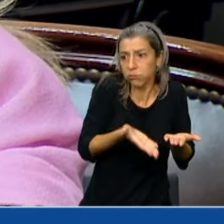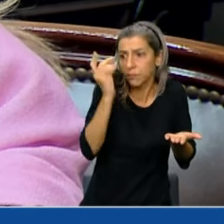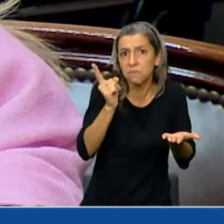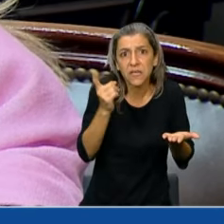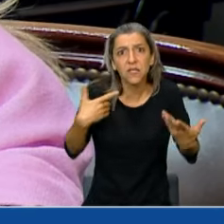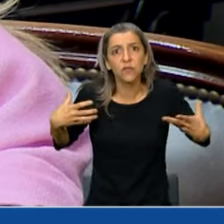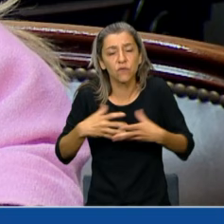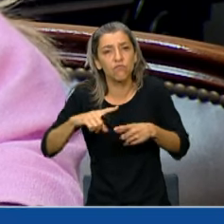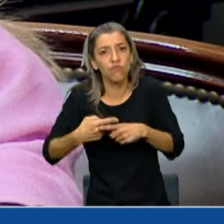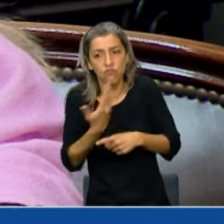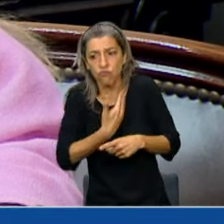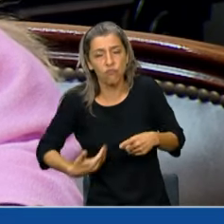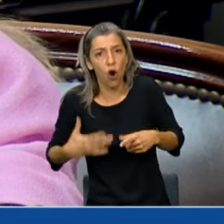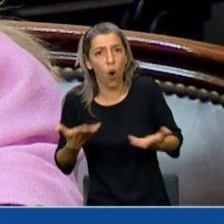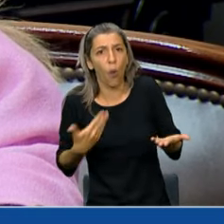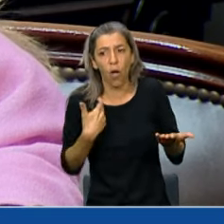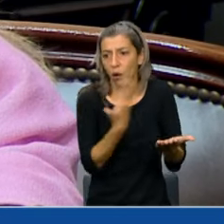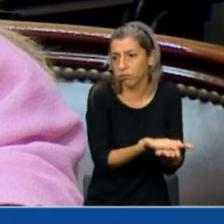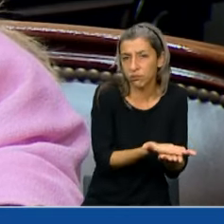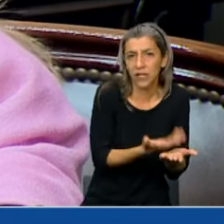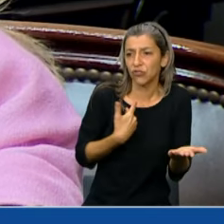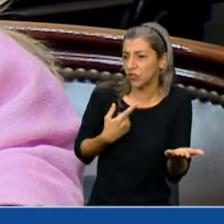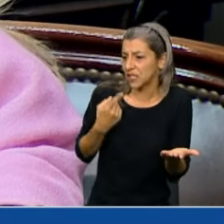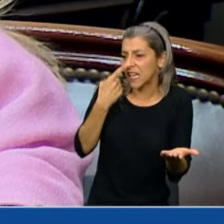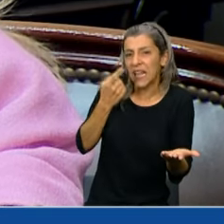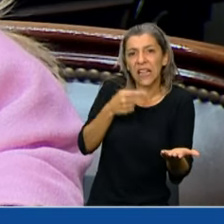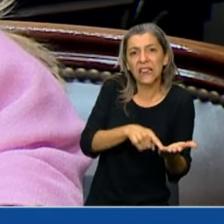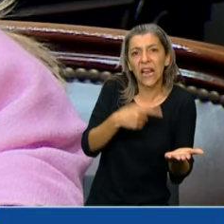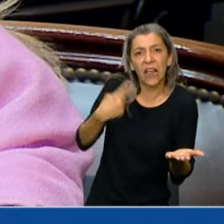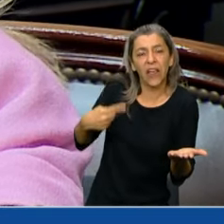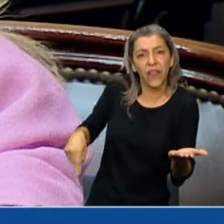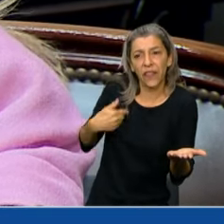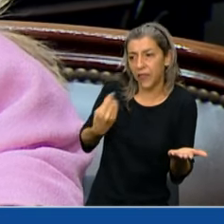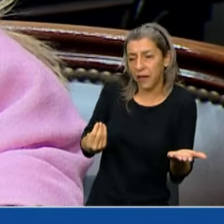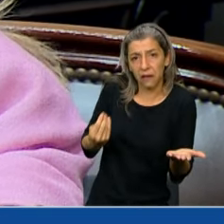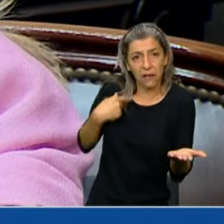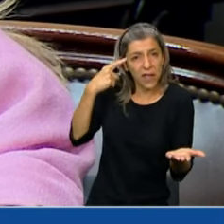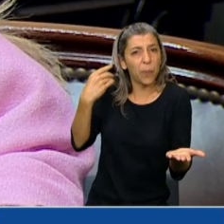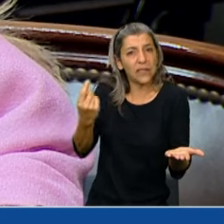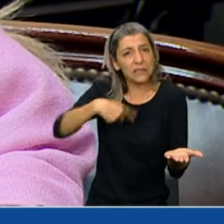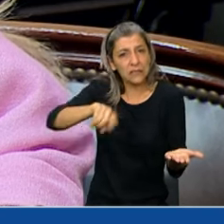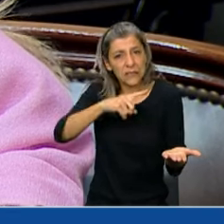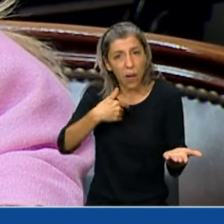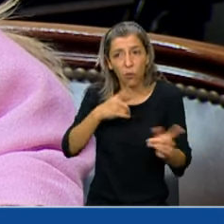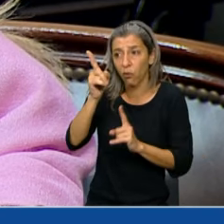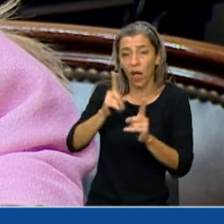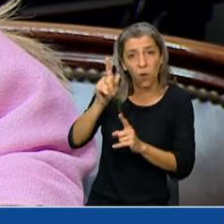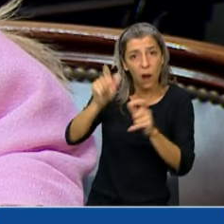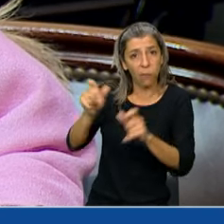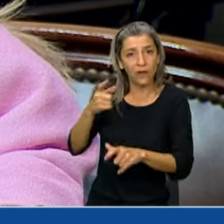oficialismo qué debemos suponer qué intereses toca al proyecto debemos suponer acaso que hay gente